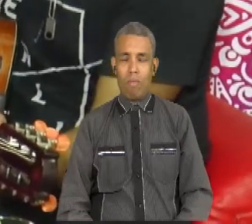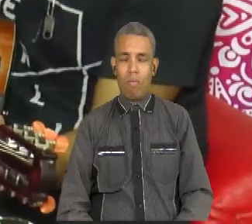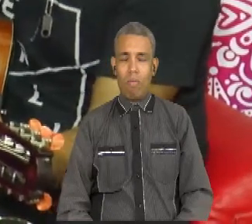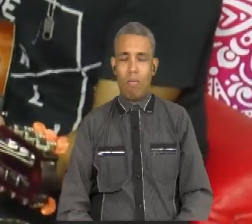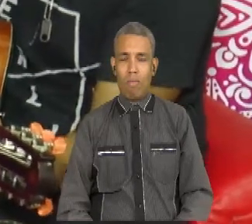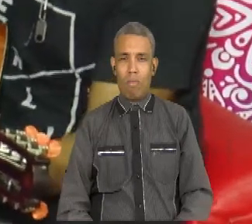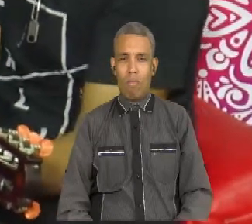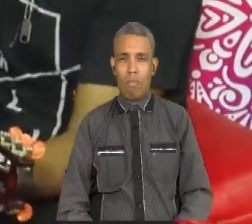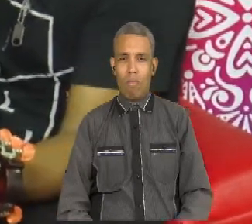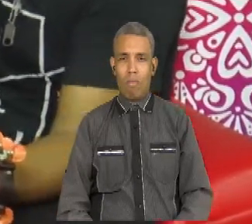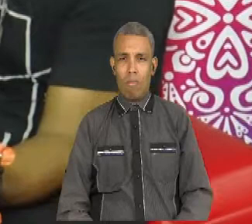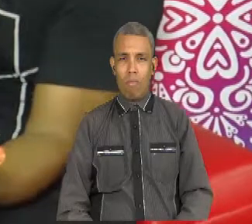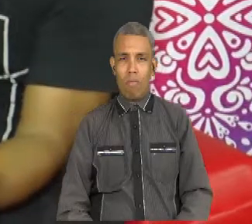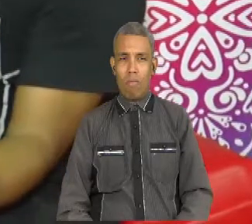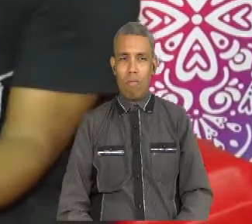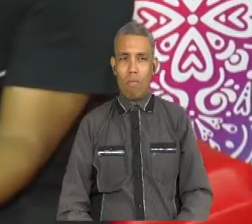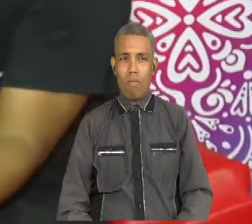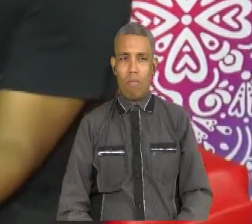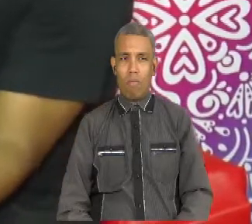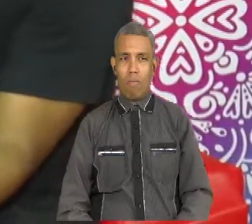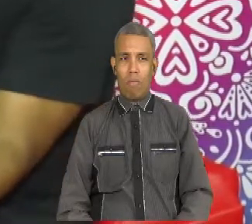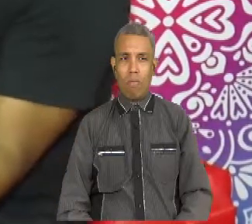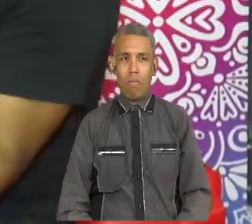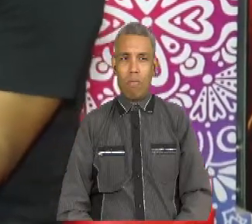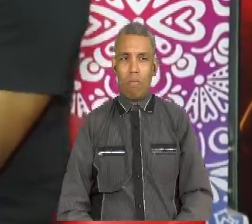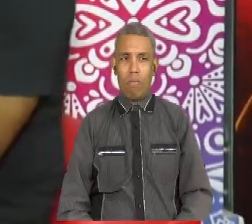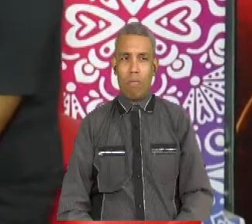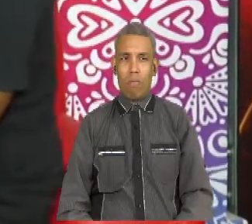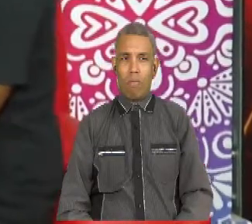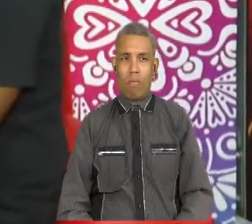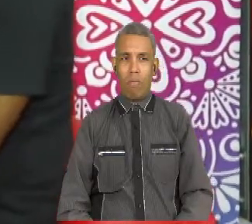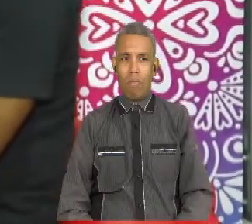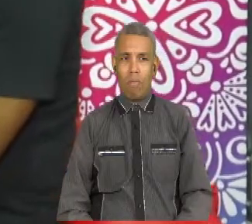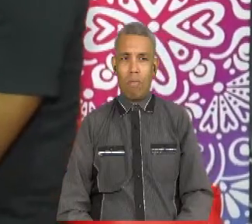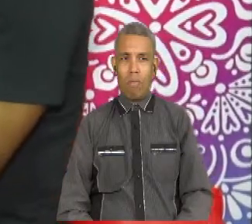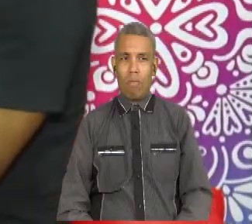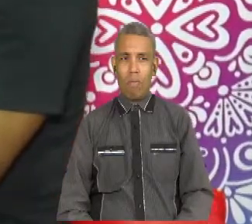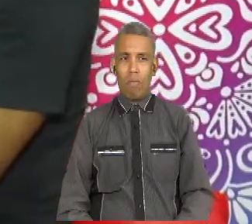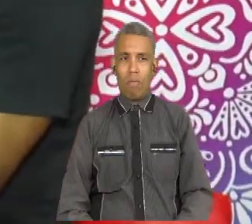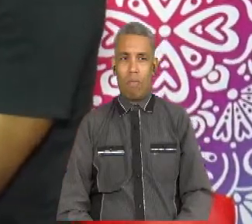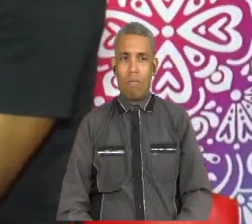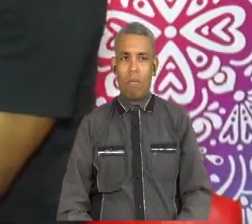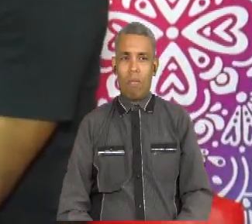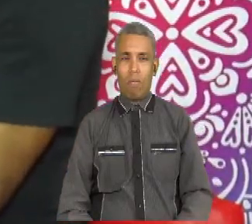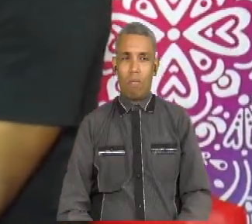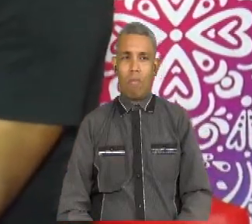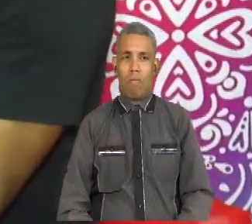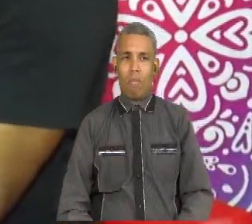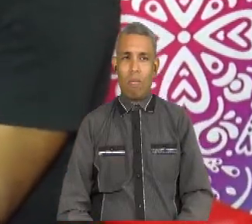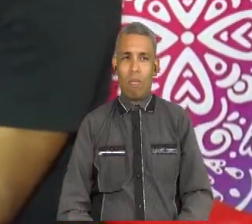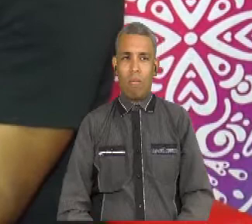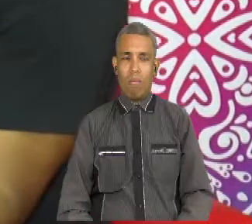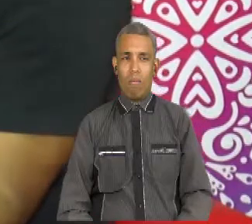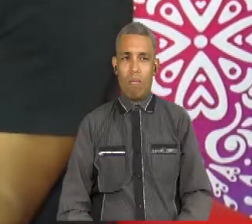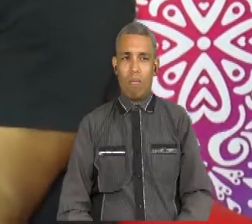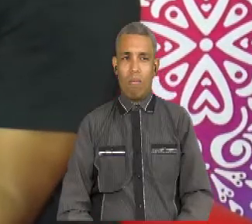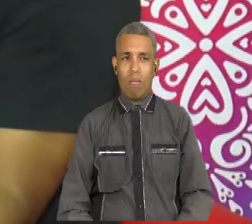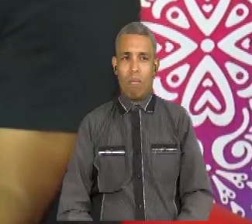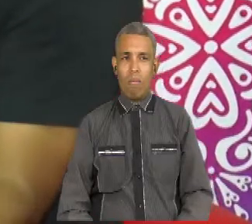de tenerlo otra vez. El coro. Lejos de ti, ya no